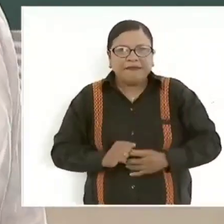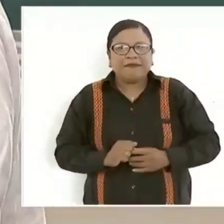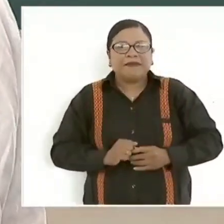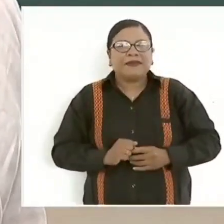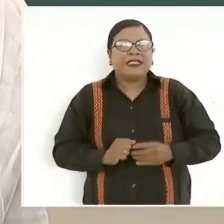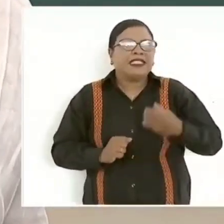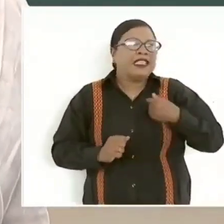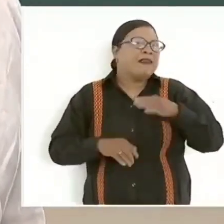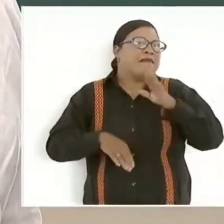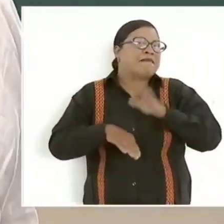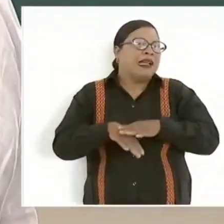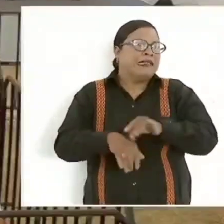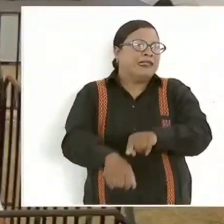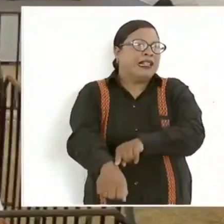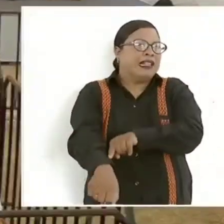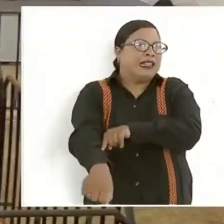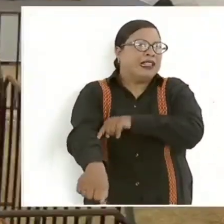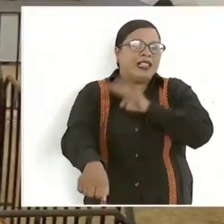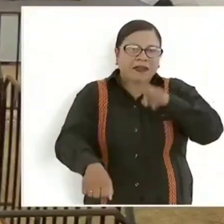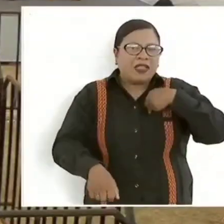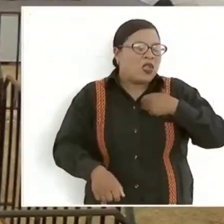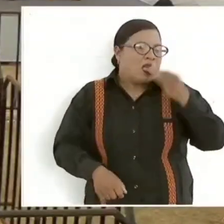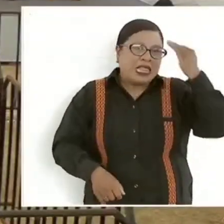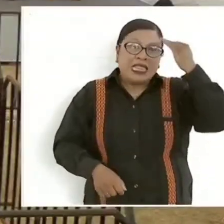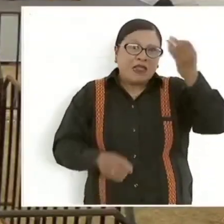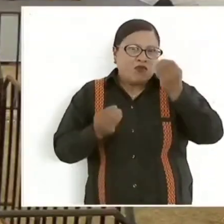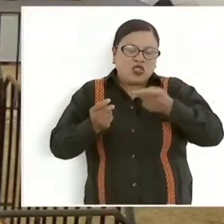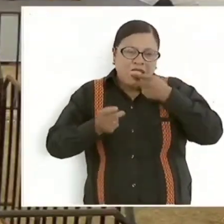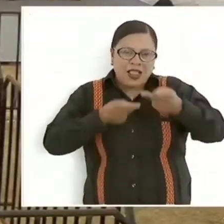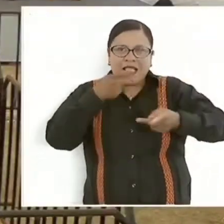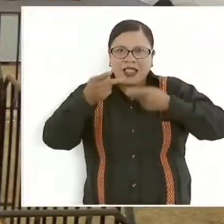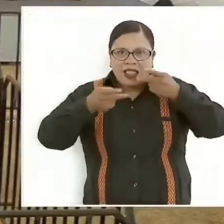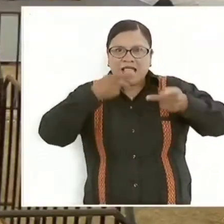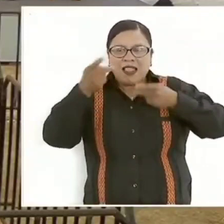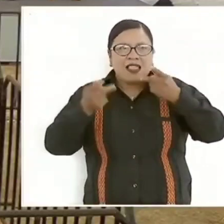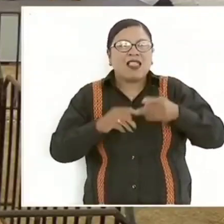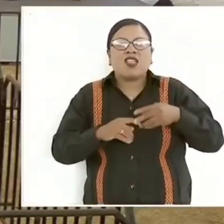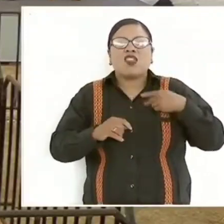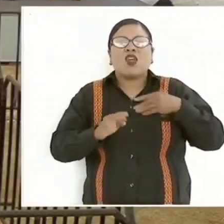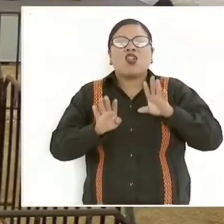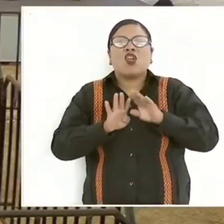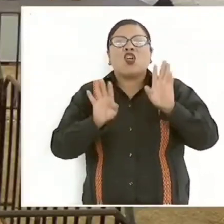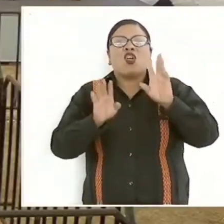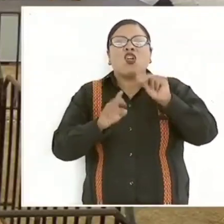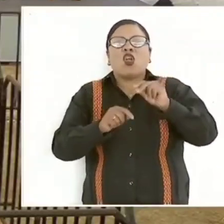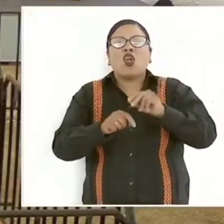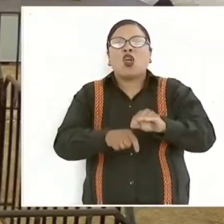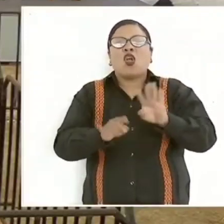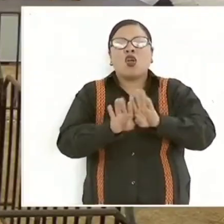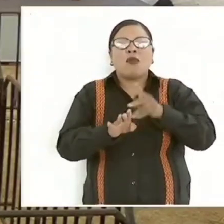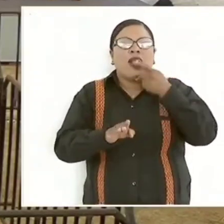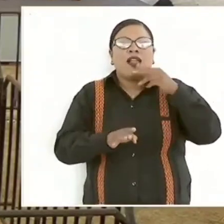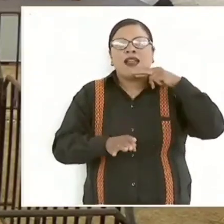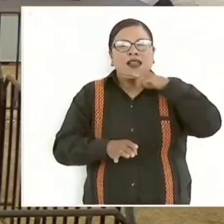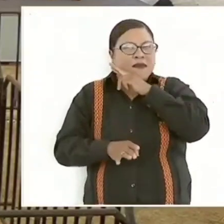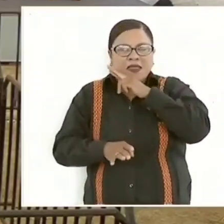Me piqué. Yo tardo mucho hablando porque no hablo de corrido.